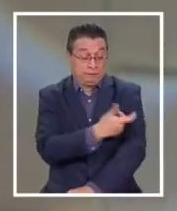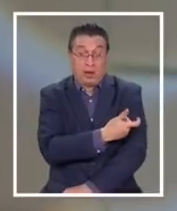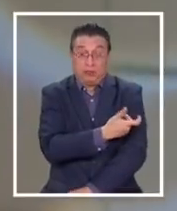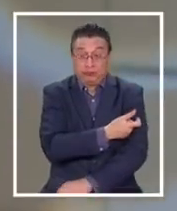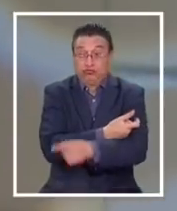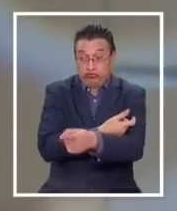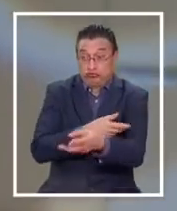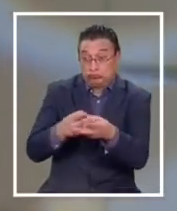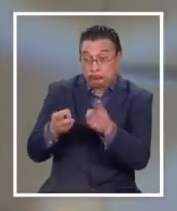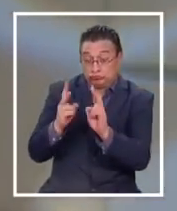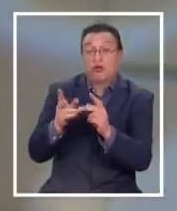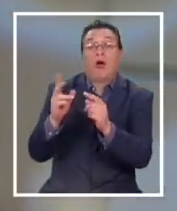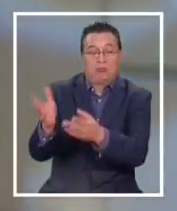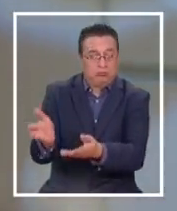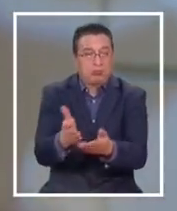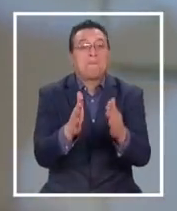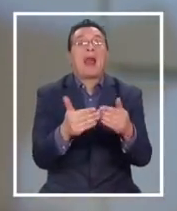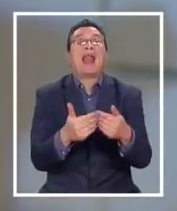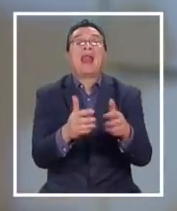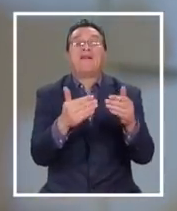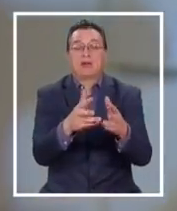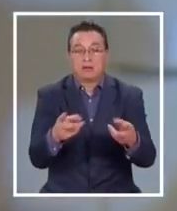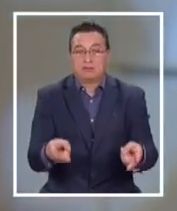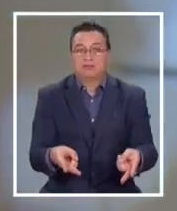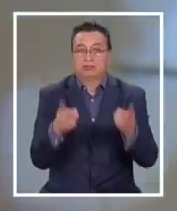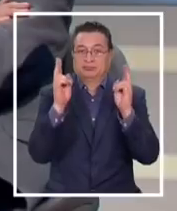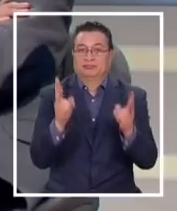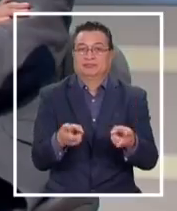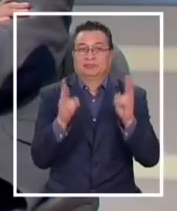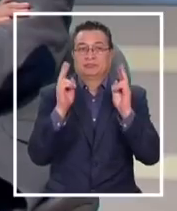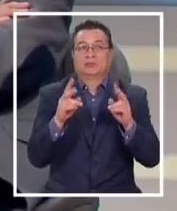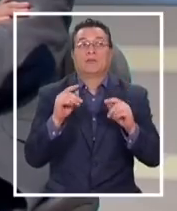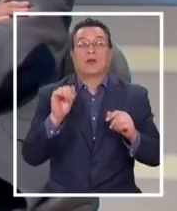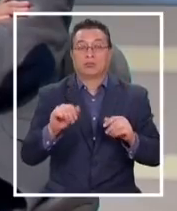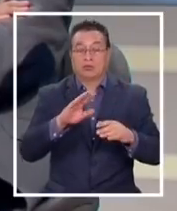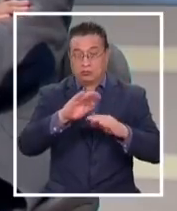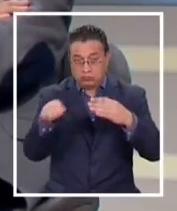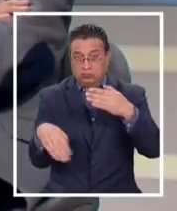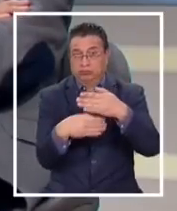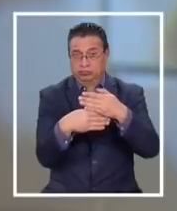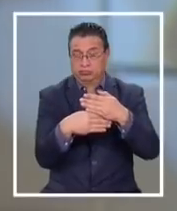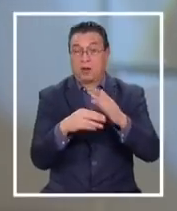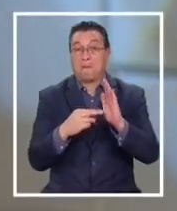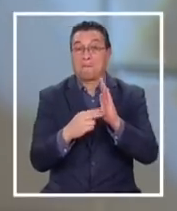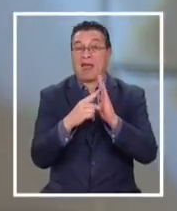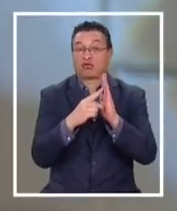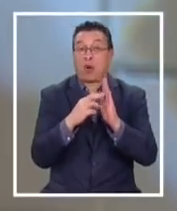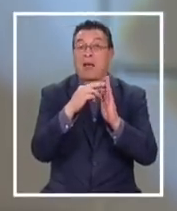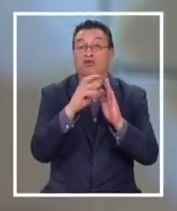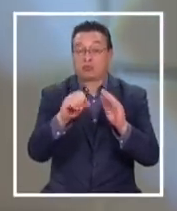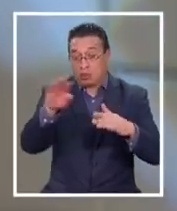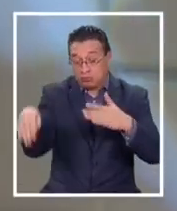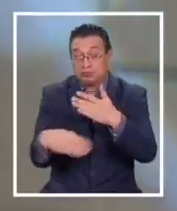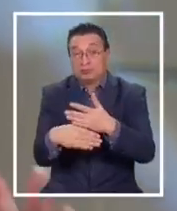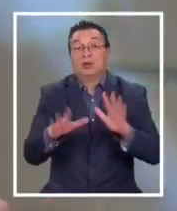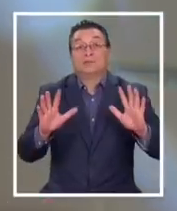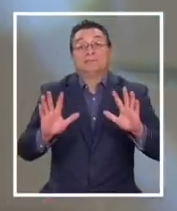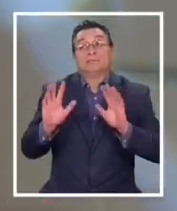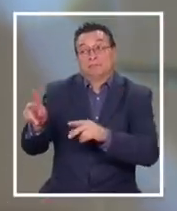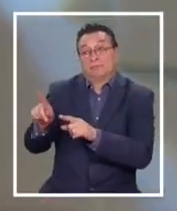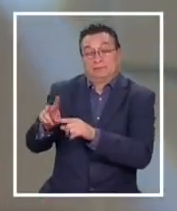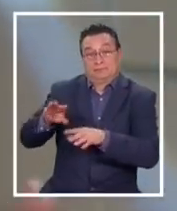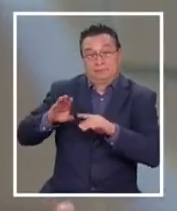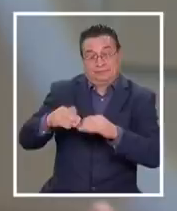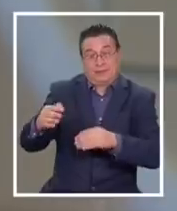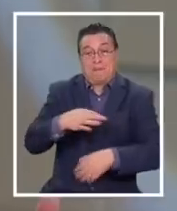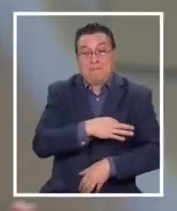tener ciertas mayores libertades. Insisto, que no sean. ¿Y se va a agregar al paso a paso el carné verde? Es parte de lo que está avanzando. Hoy